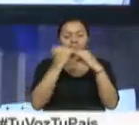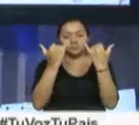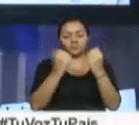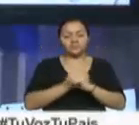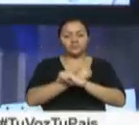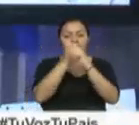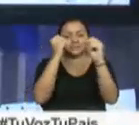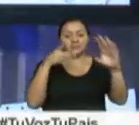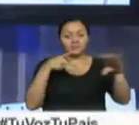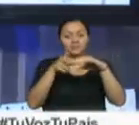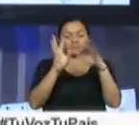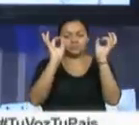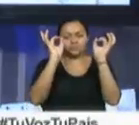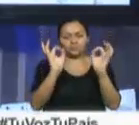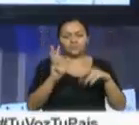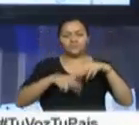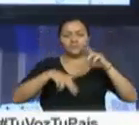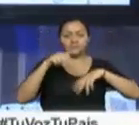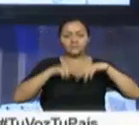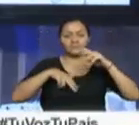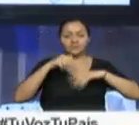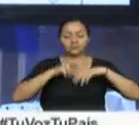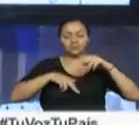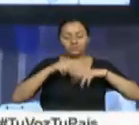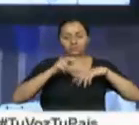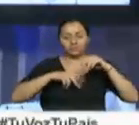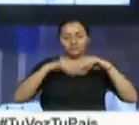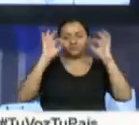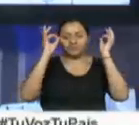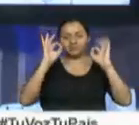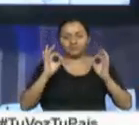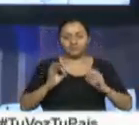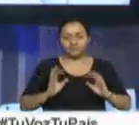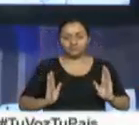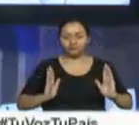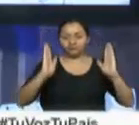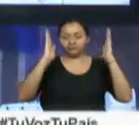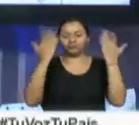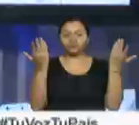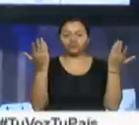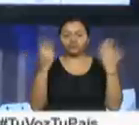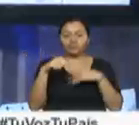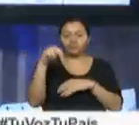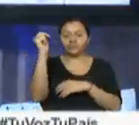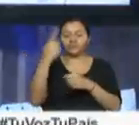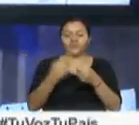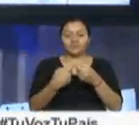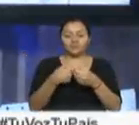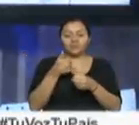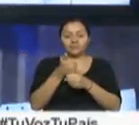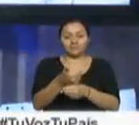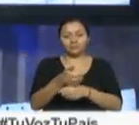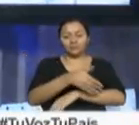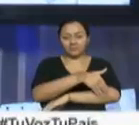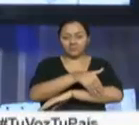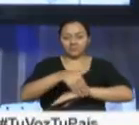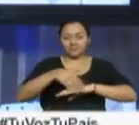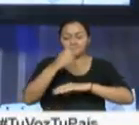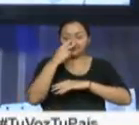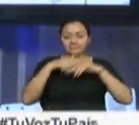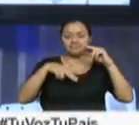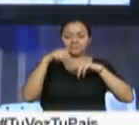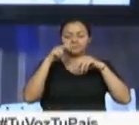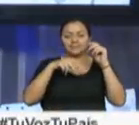se inauguró oficialmente el edificio de la plataforma gubernamental financiera ubicado al norte de Quito. Esta estructura tiene más